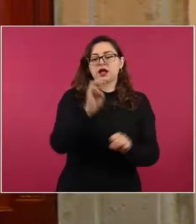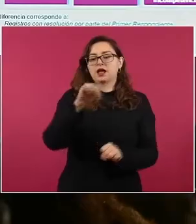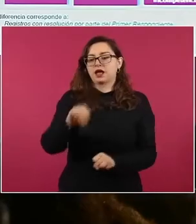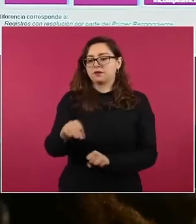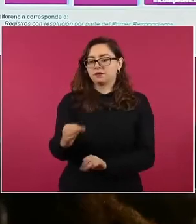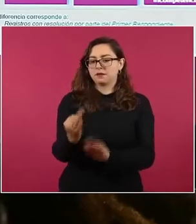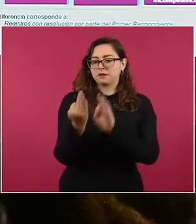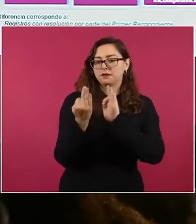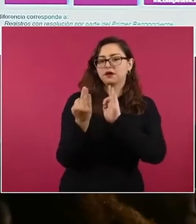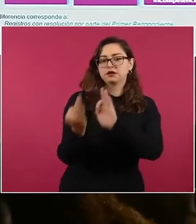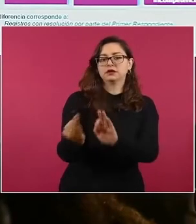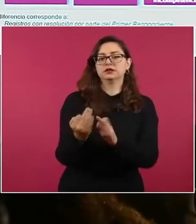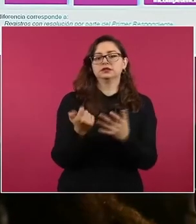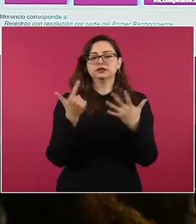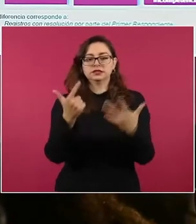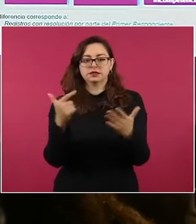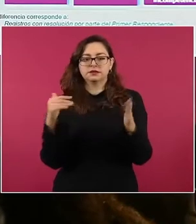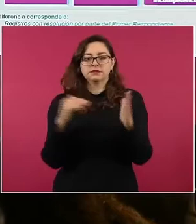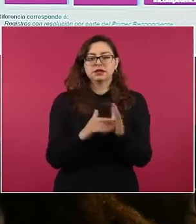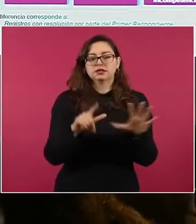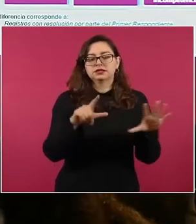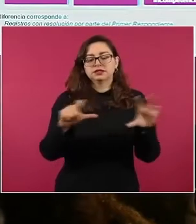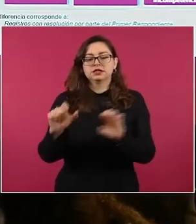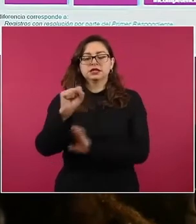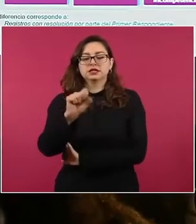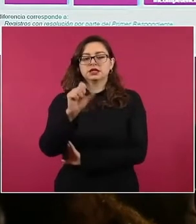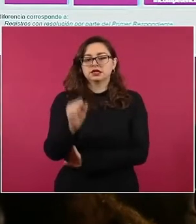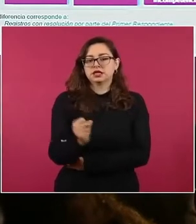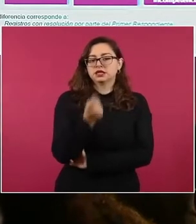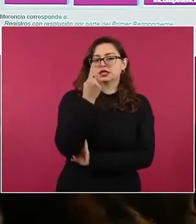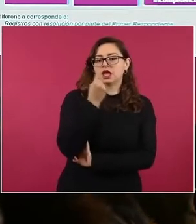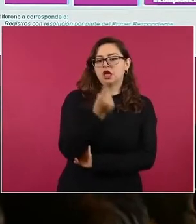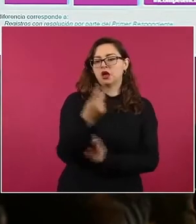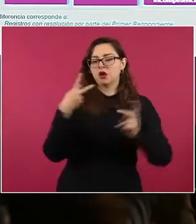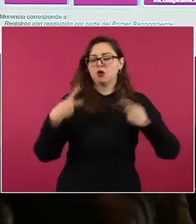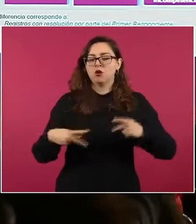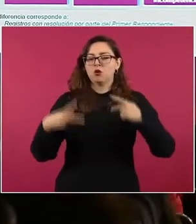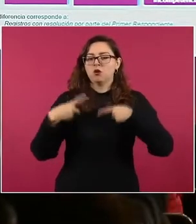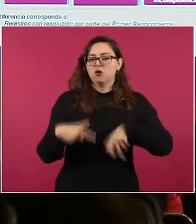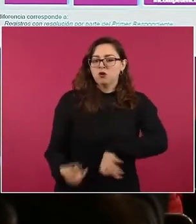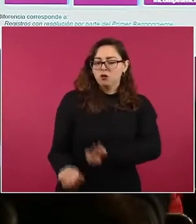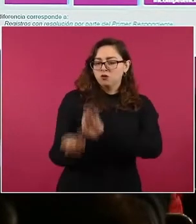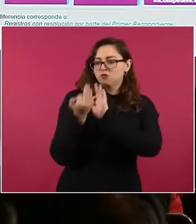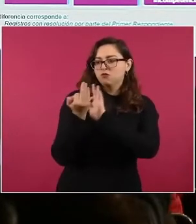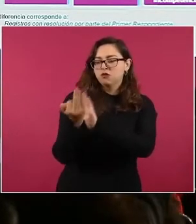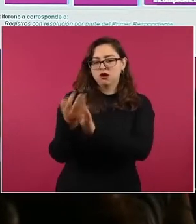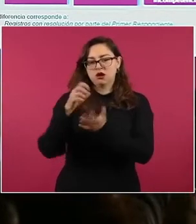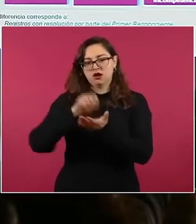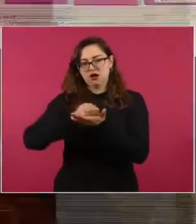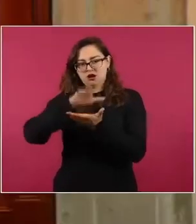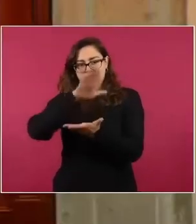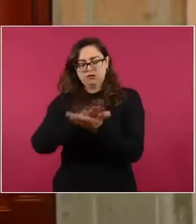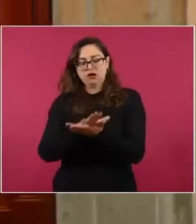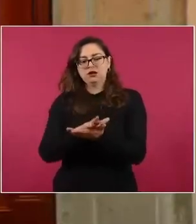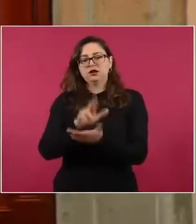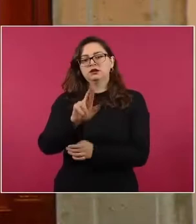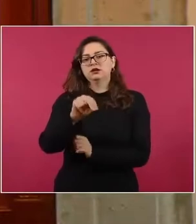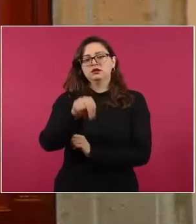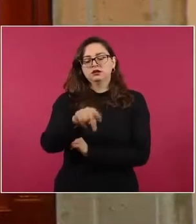Público 7 mil 761, conforme al Registro Nacional de Detenciones.